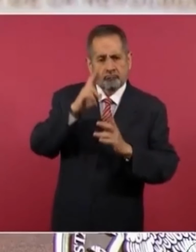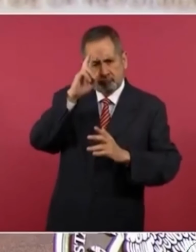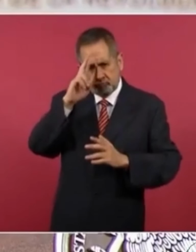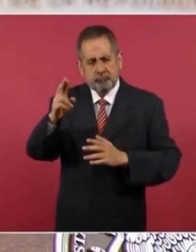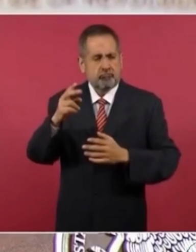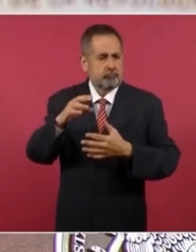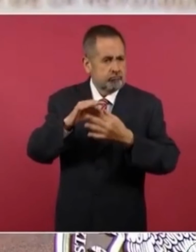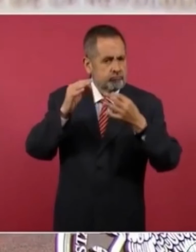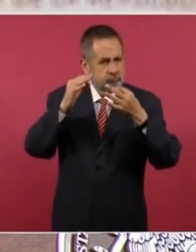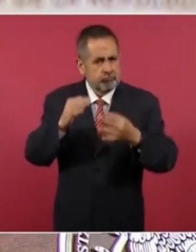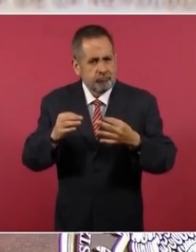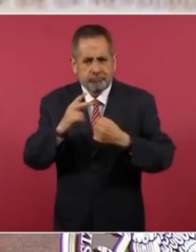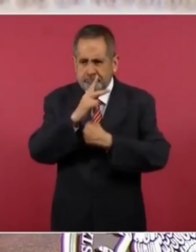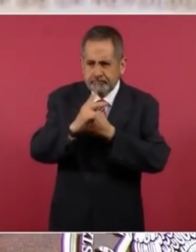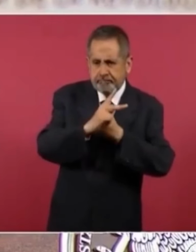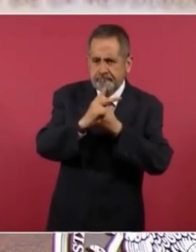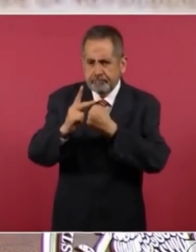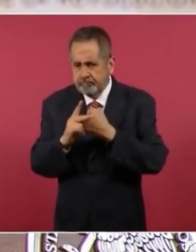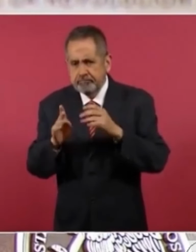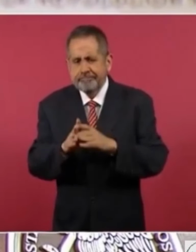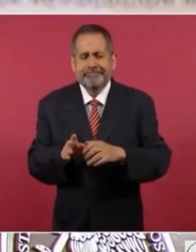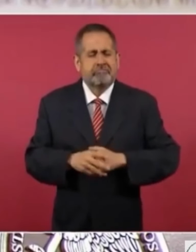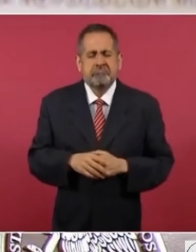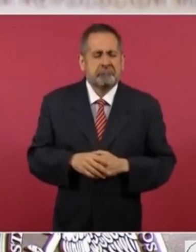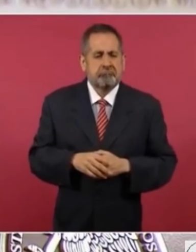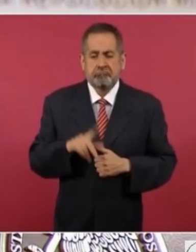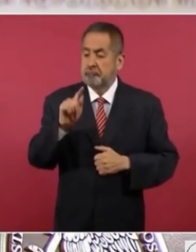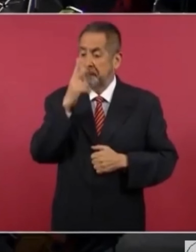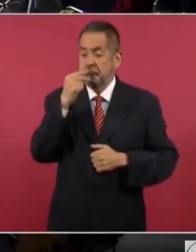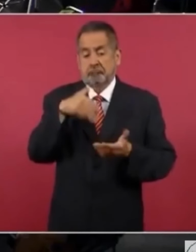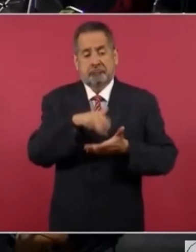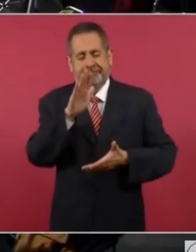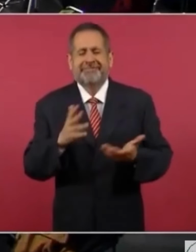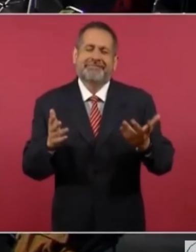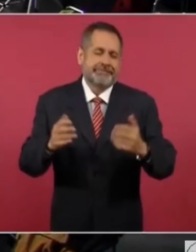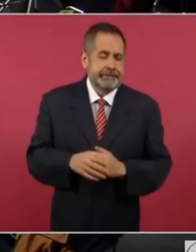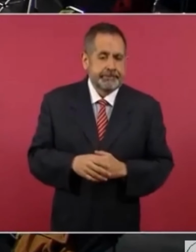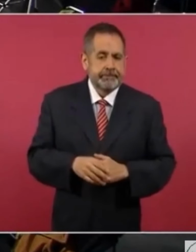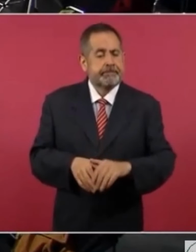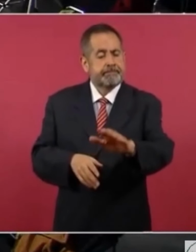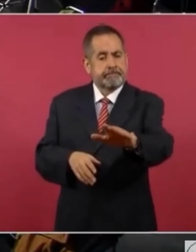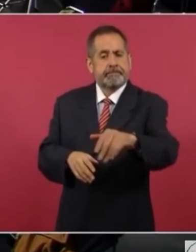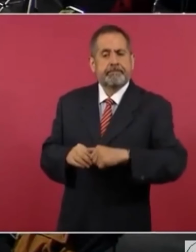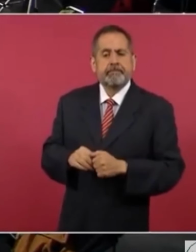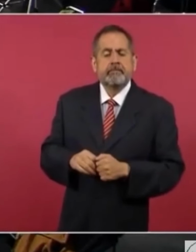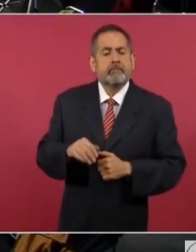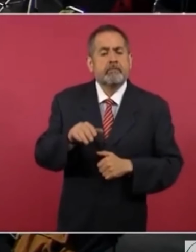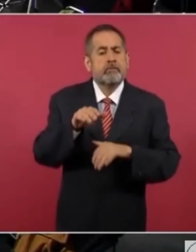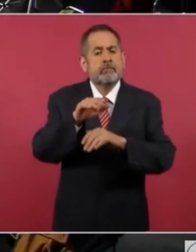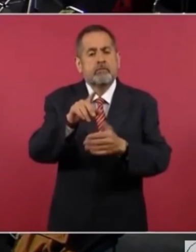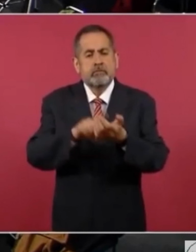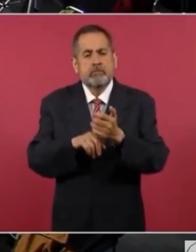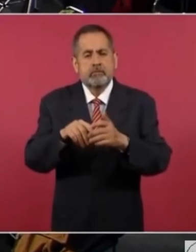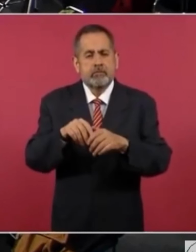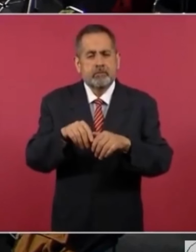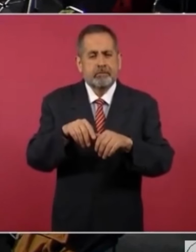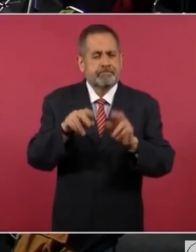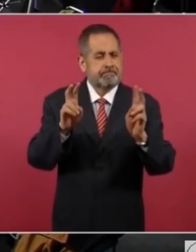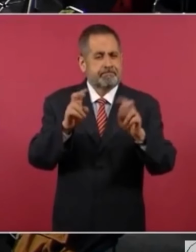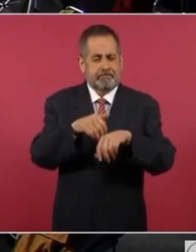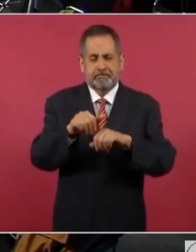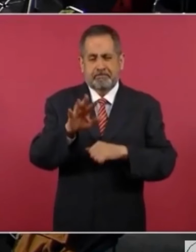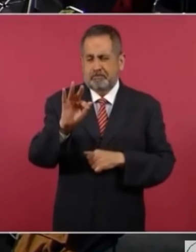No. Con las formas. Pero en fin. Bueno, supongo que sobre lo del título 42 no podría ahorita hablar, nada más